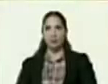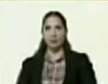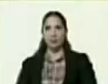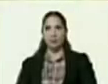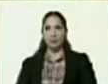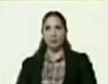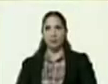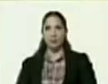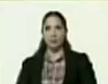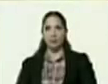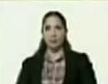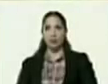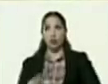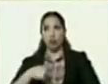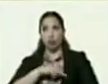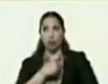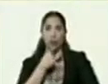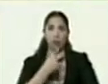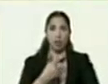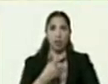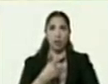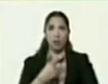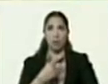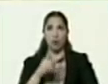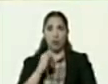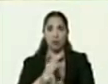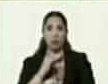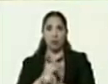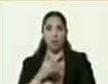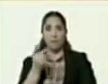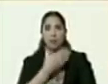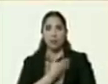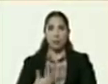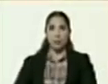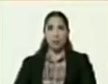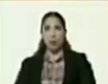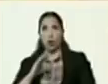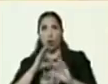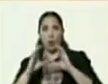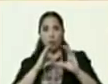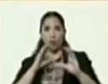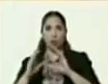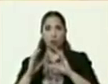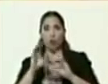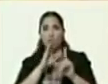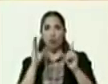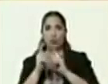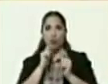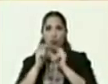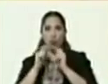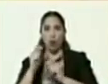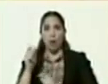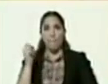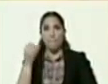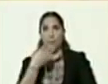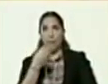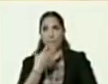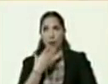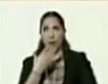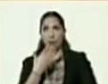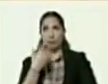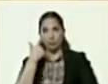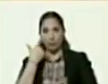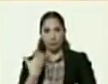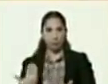Y tal cual lo acabamos de anunciar por las redes sociales, el vicepresidente del sector de comunicación, cultura y turismo, ante los medios de comunicación, está en la sala de prensa del Palacio de Miraflores,